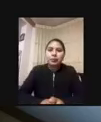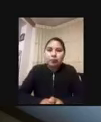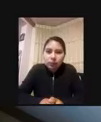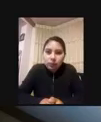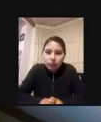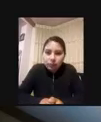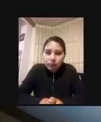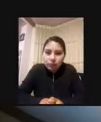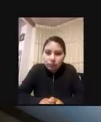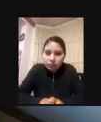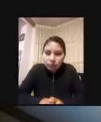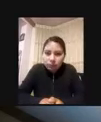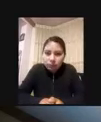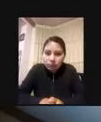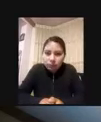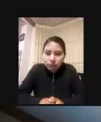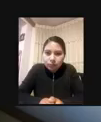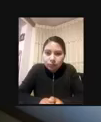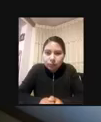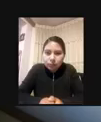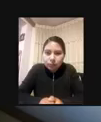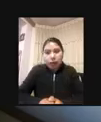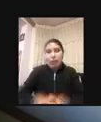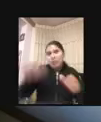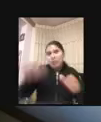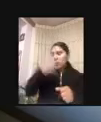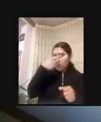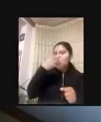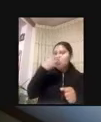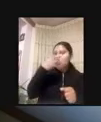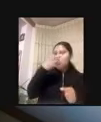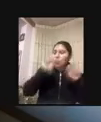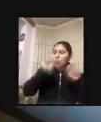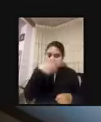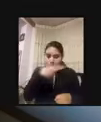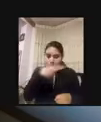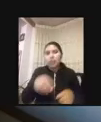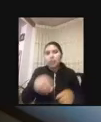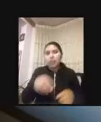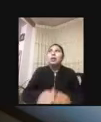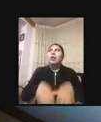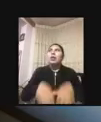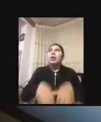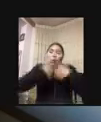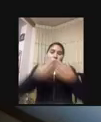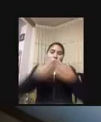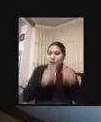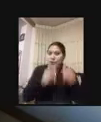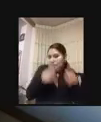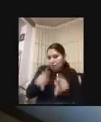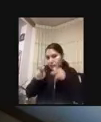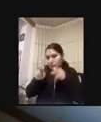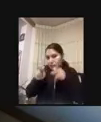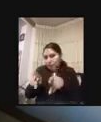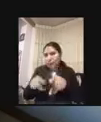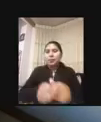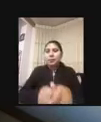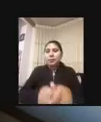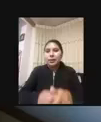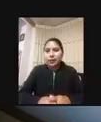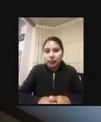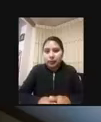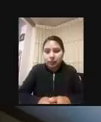Aquí vemos también la preparación de alimentos con nuestros niños, ¿no? Ellos también, nosotros realizamos también lo que es